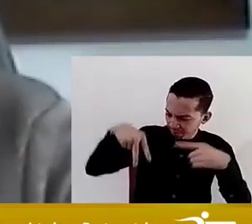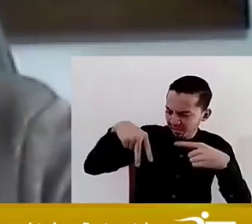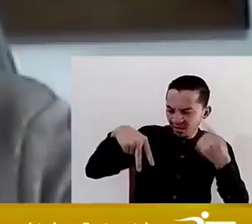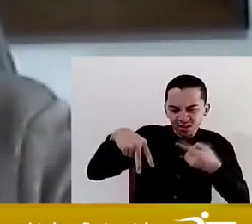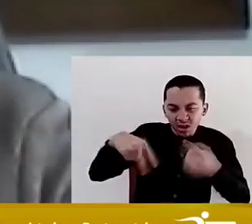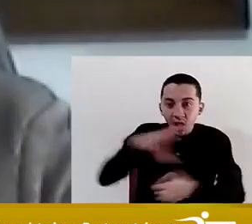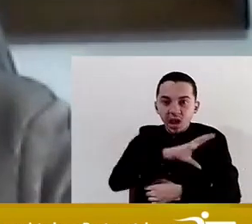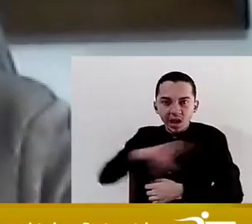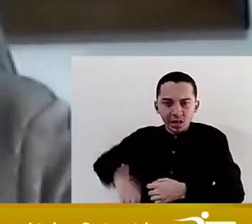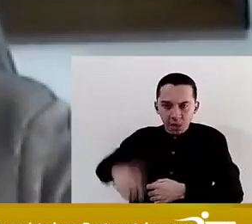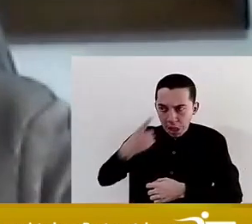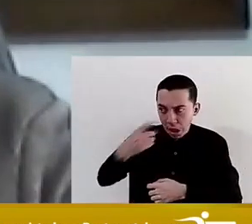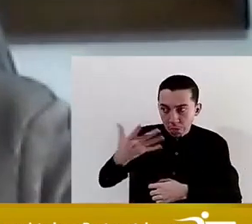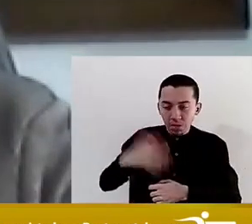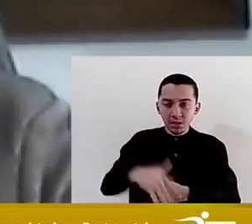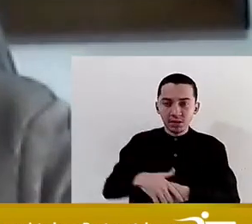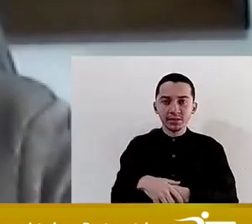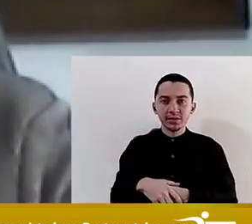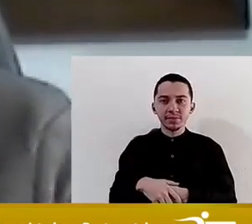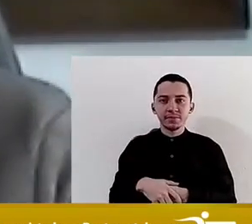con él.